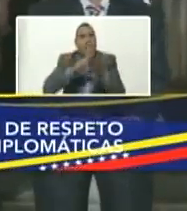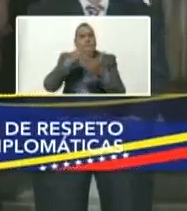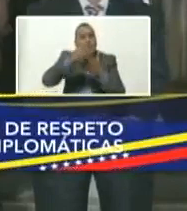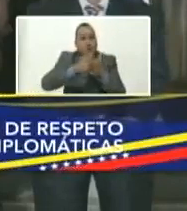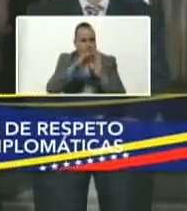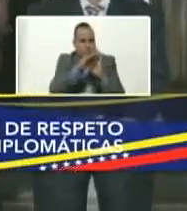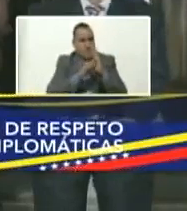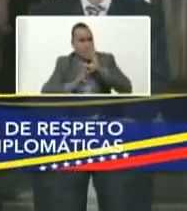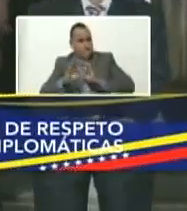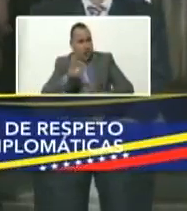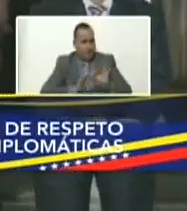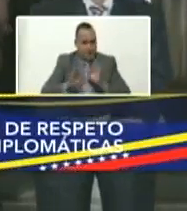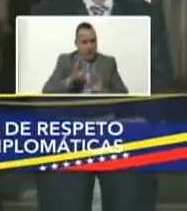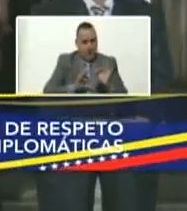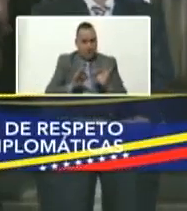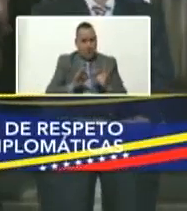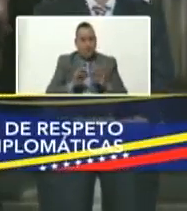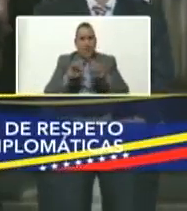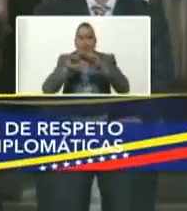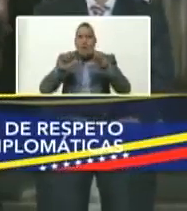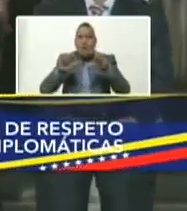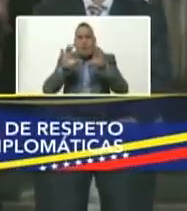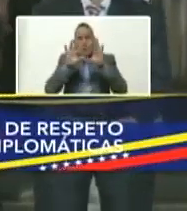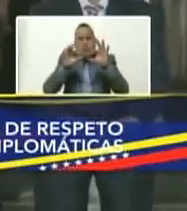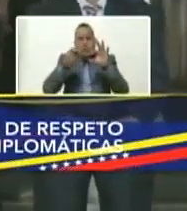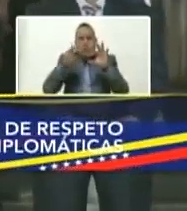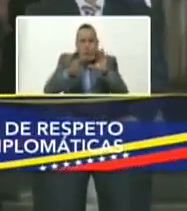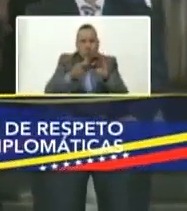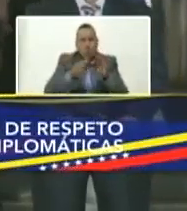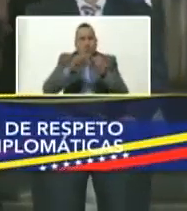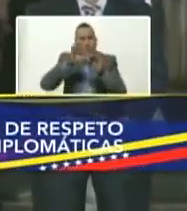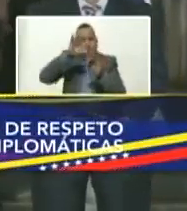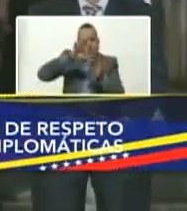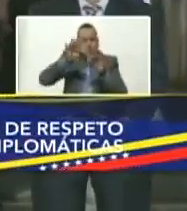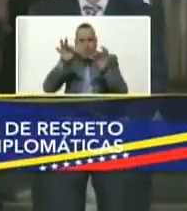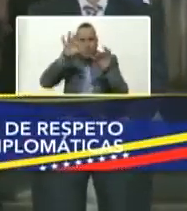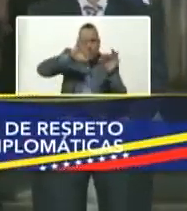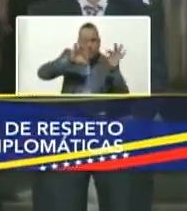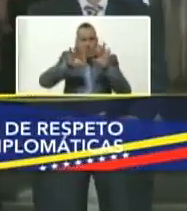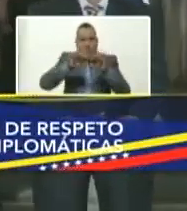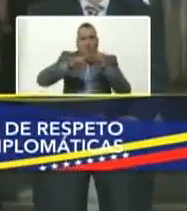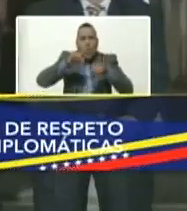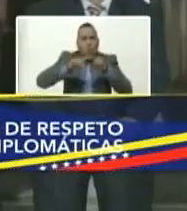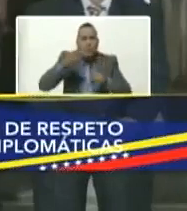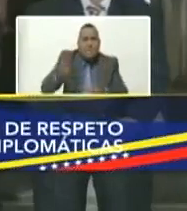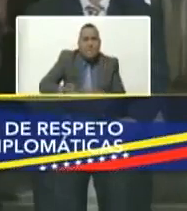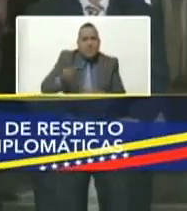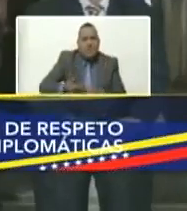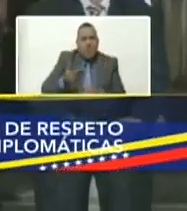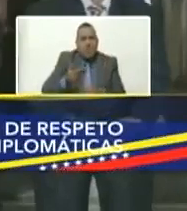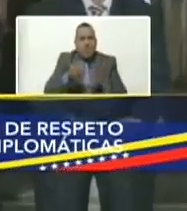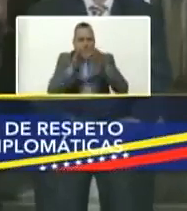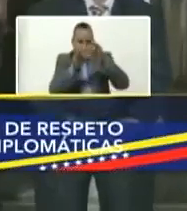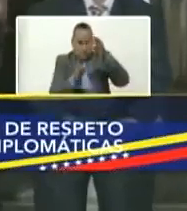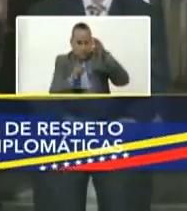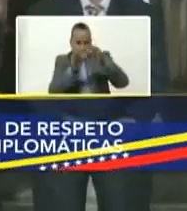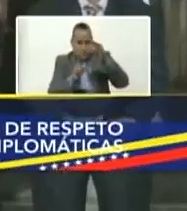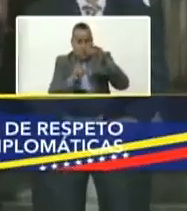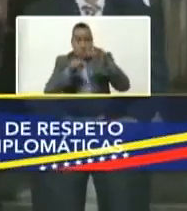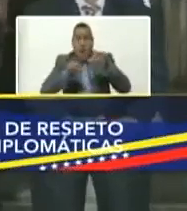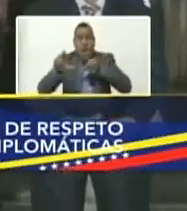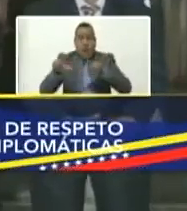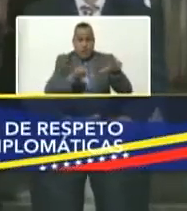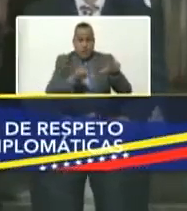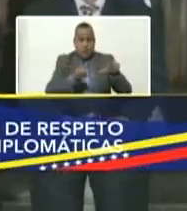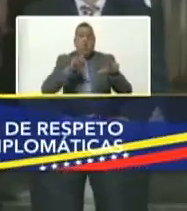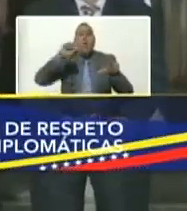planificación, la materia prima, los insumos fundamentales y el envasado. Cuando ya eso se tenga listo, se